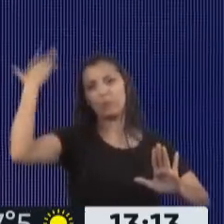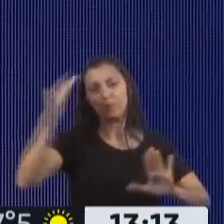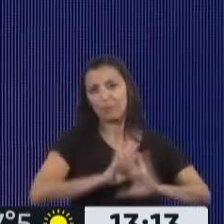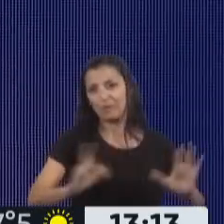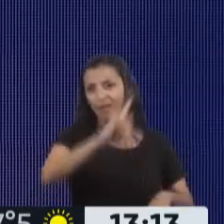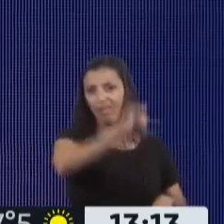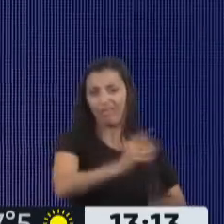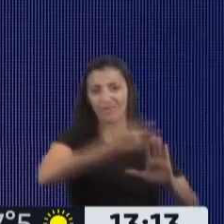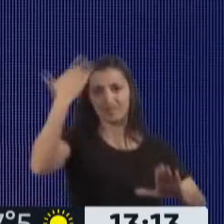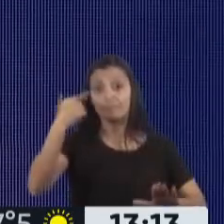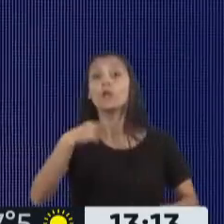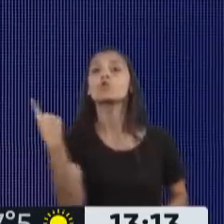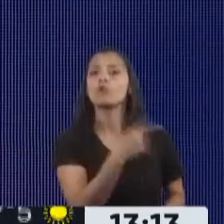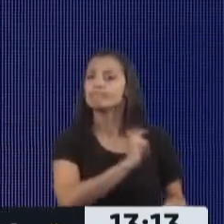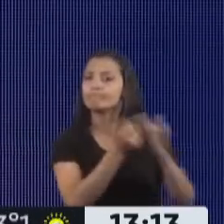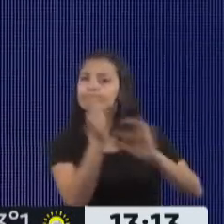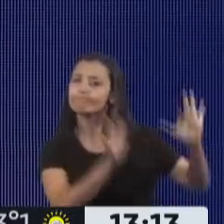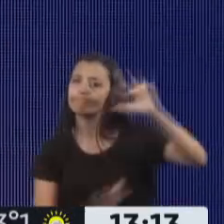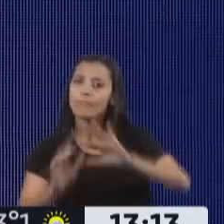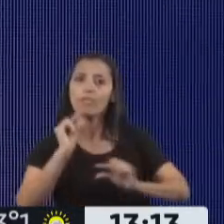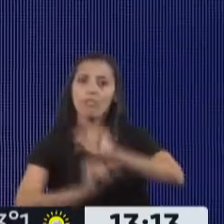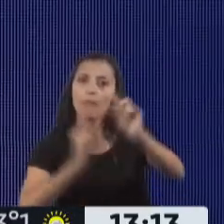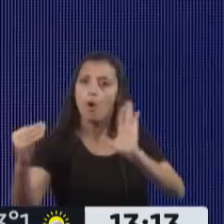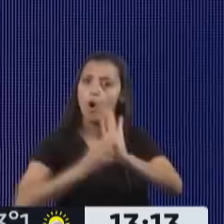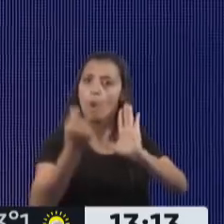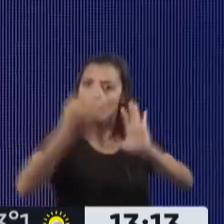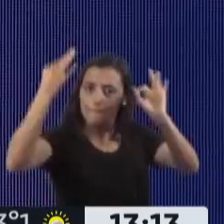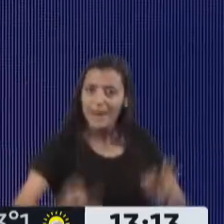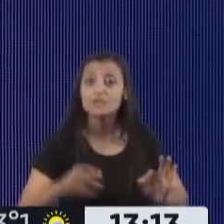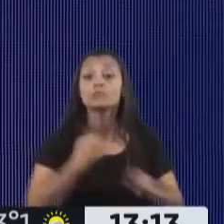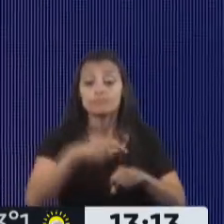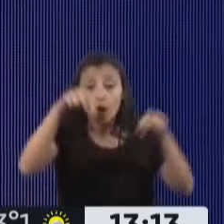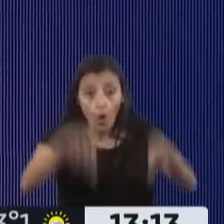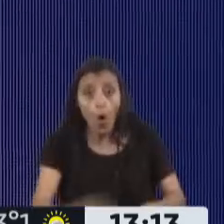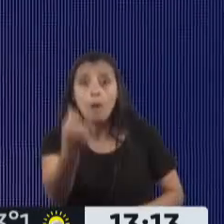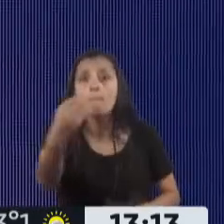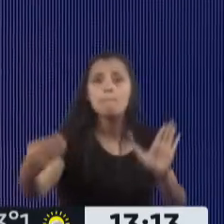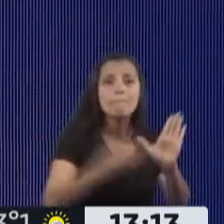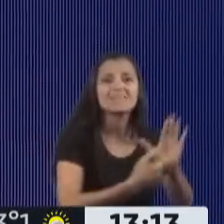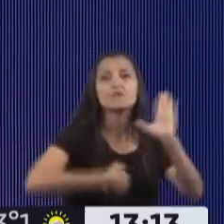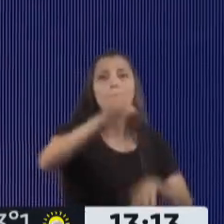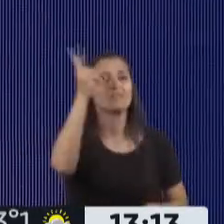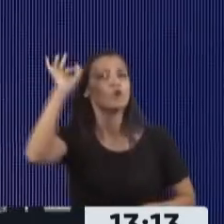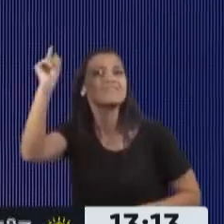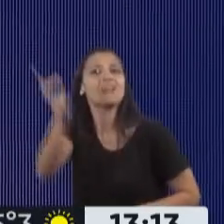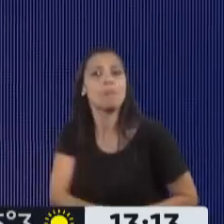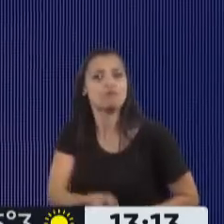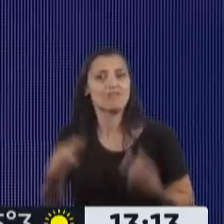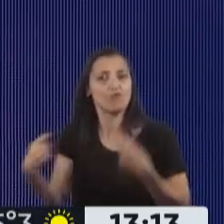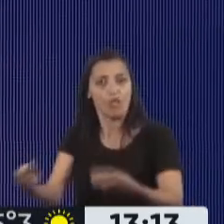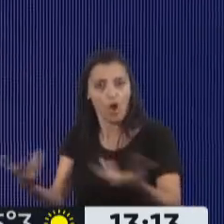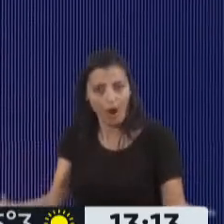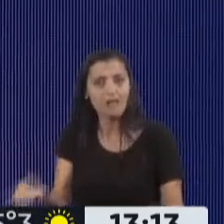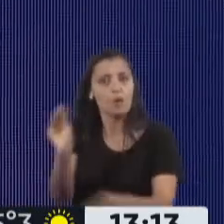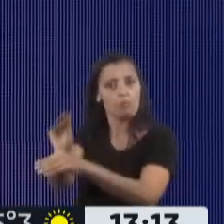atrasados y nosotros los estamos recomponiendo y hoy los precios cubren más del 80% de los costos.